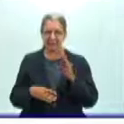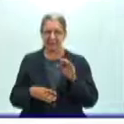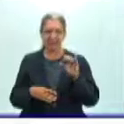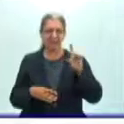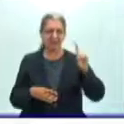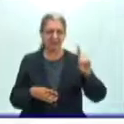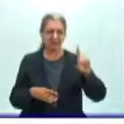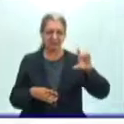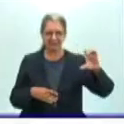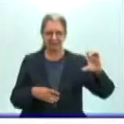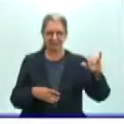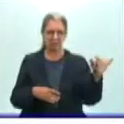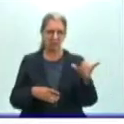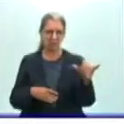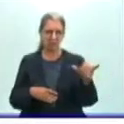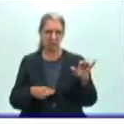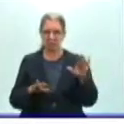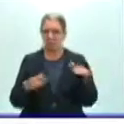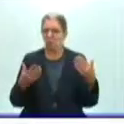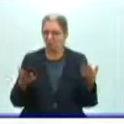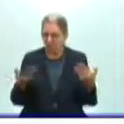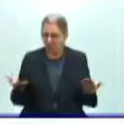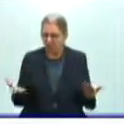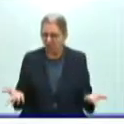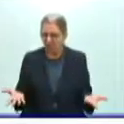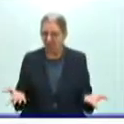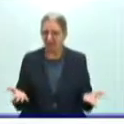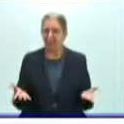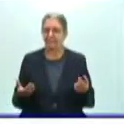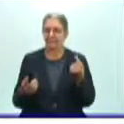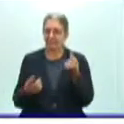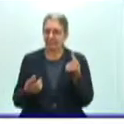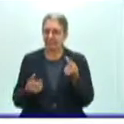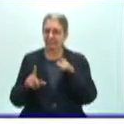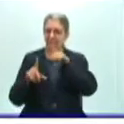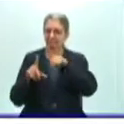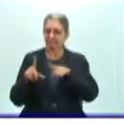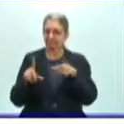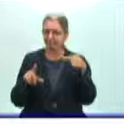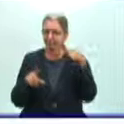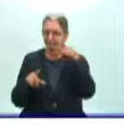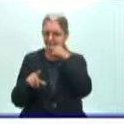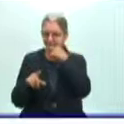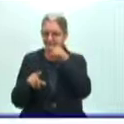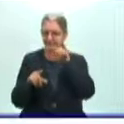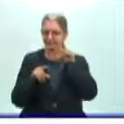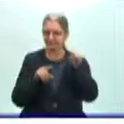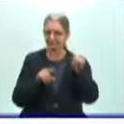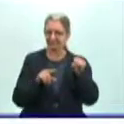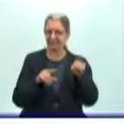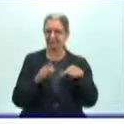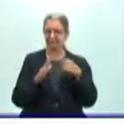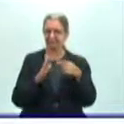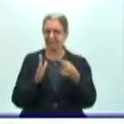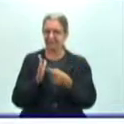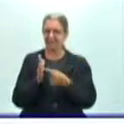iguales. Vamos entonces a marcarlas en la figura que tienes en tu